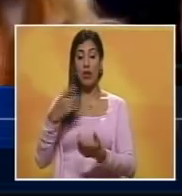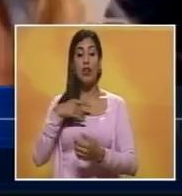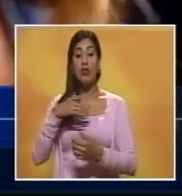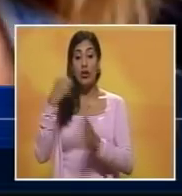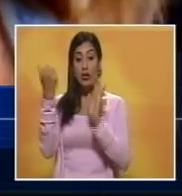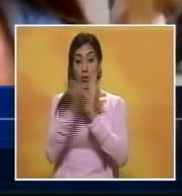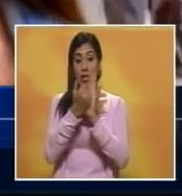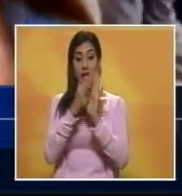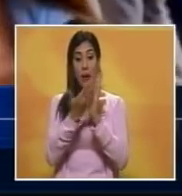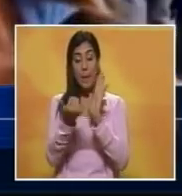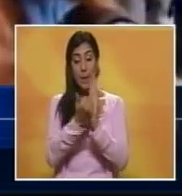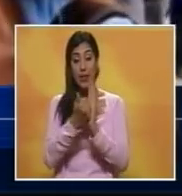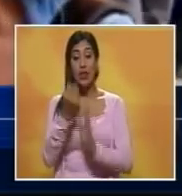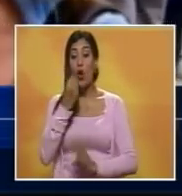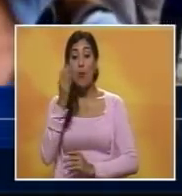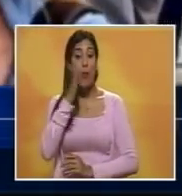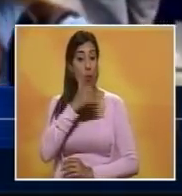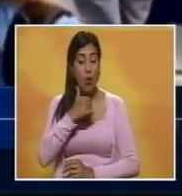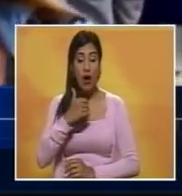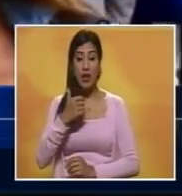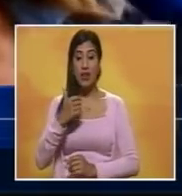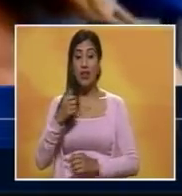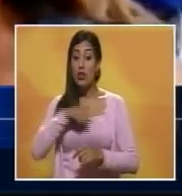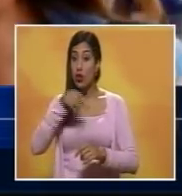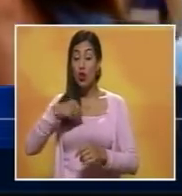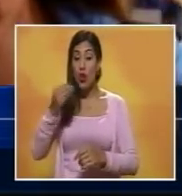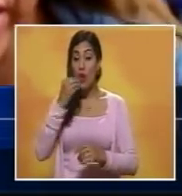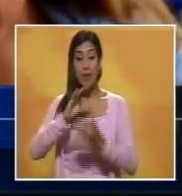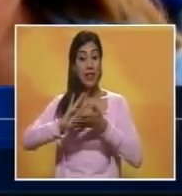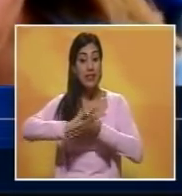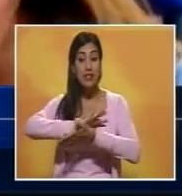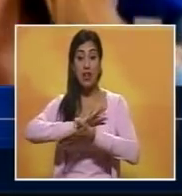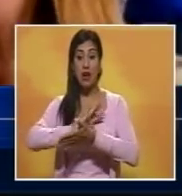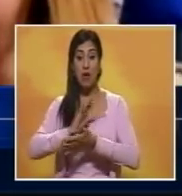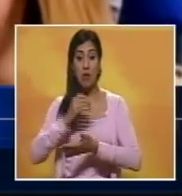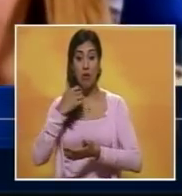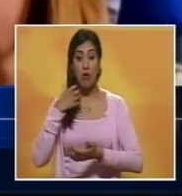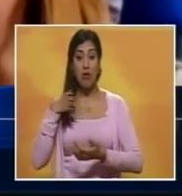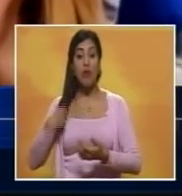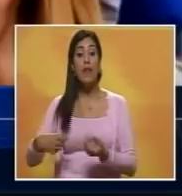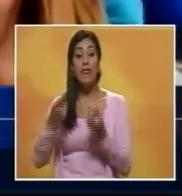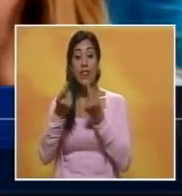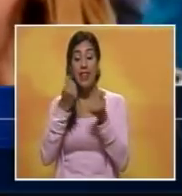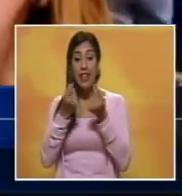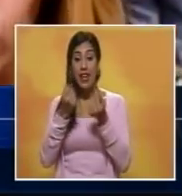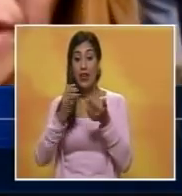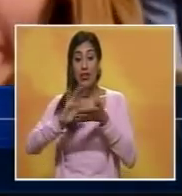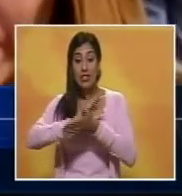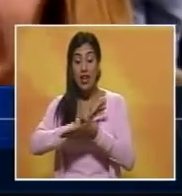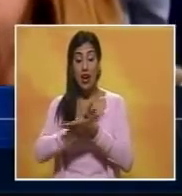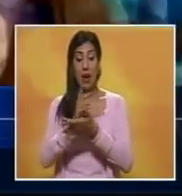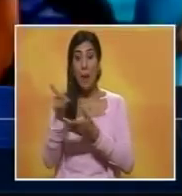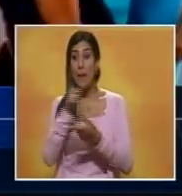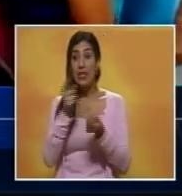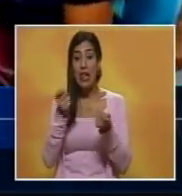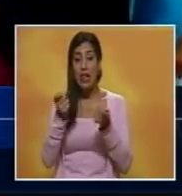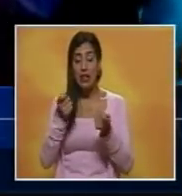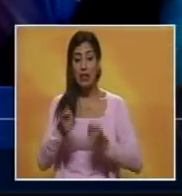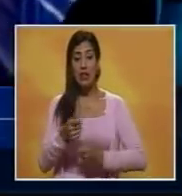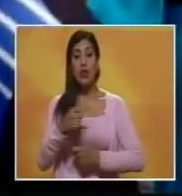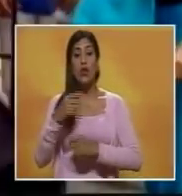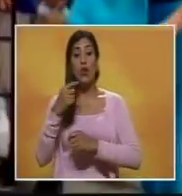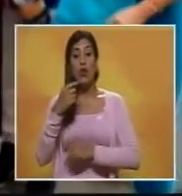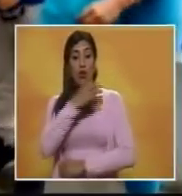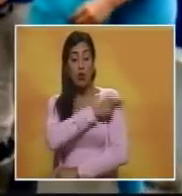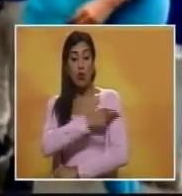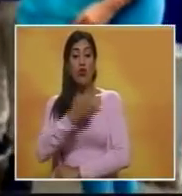nos sellen el pasaporte. Sin comida, o sea, la comida que traíamos ya se nos acabó. El dinero que traíamos, es más, ya vamos corta del pasaje. La Cruz Roja y